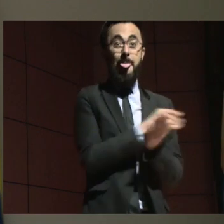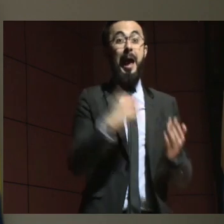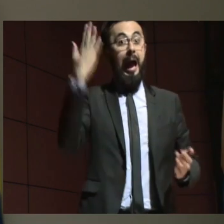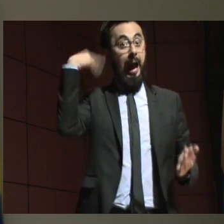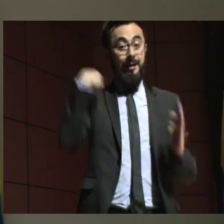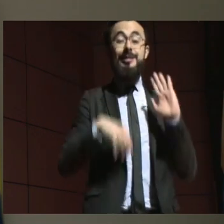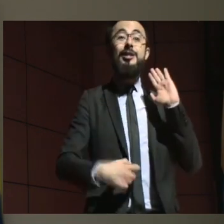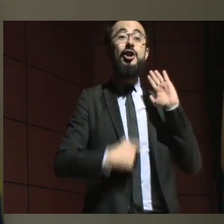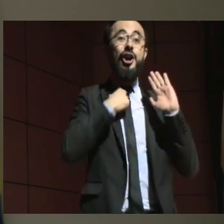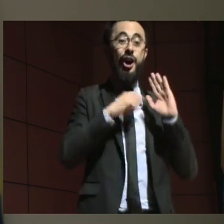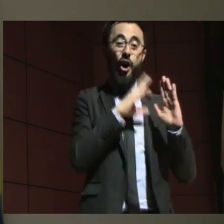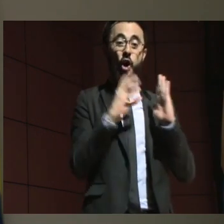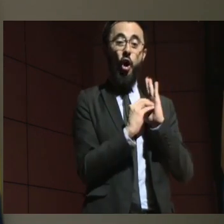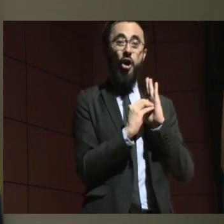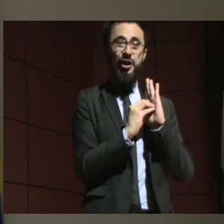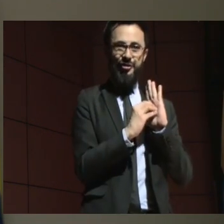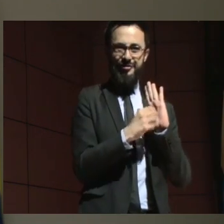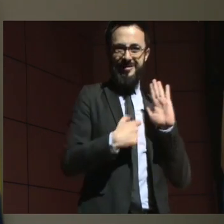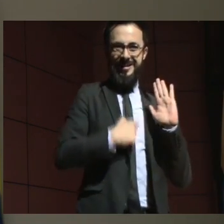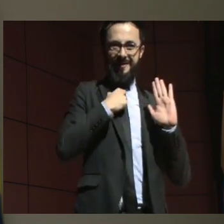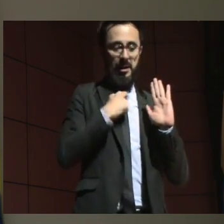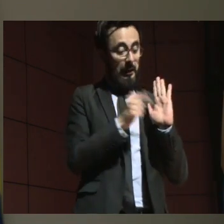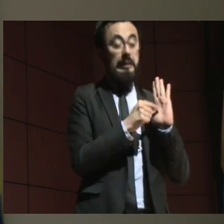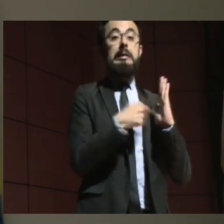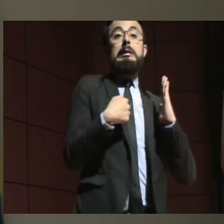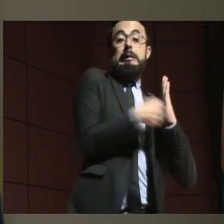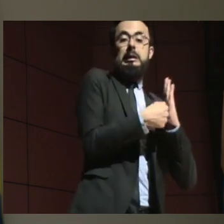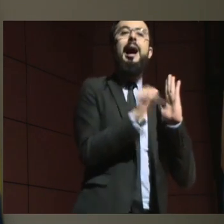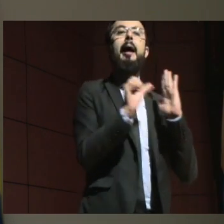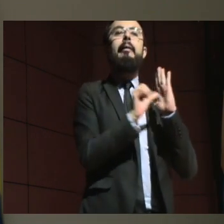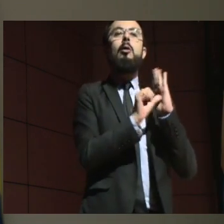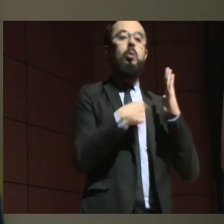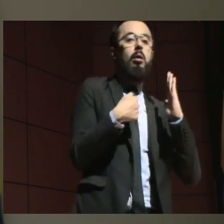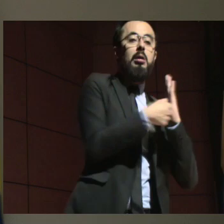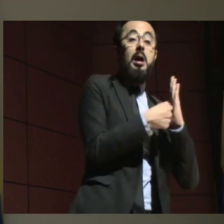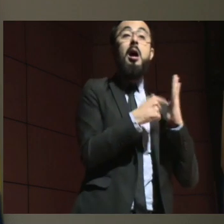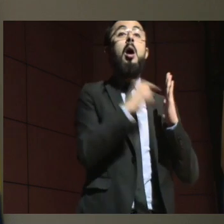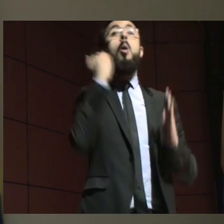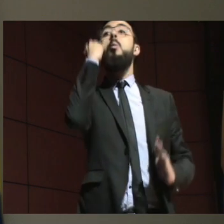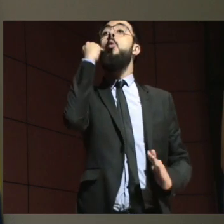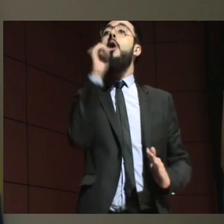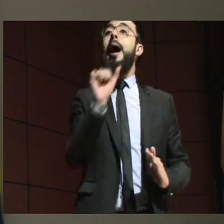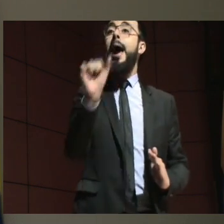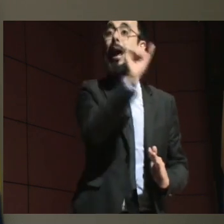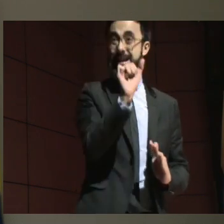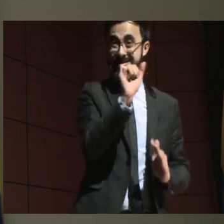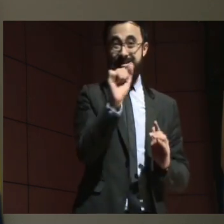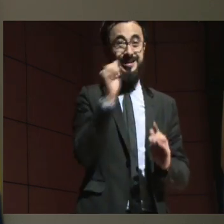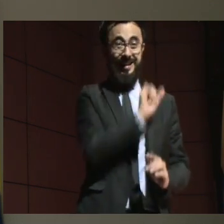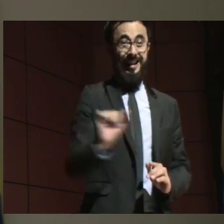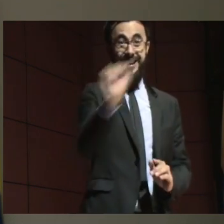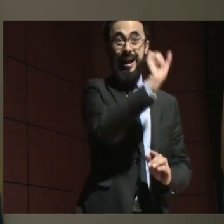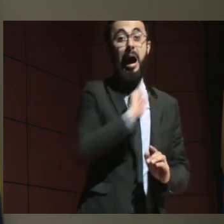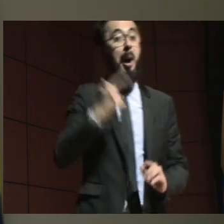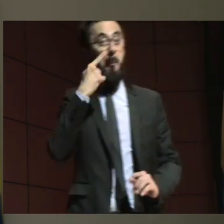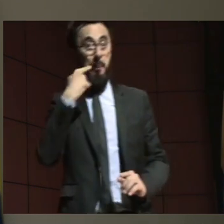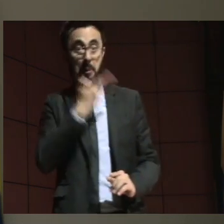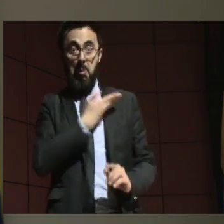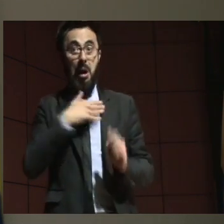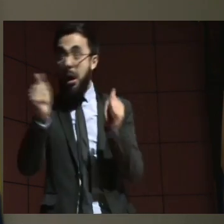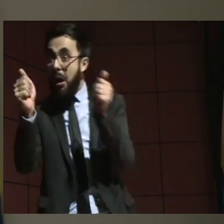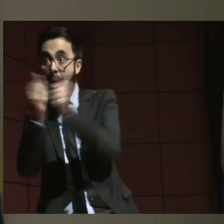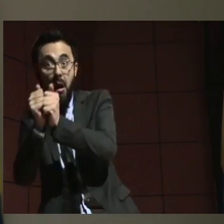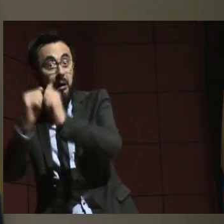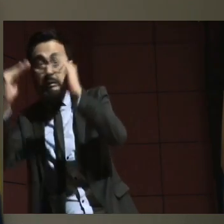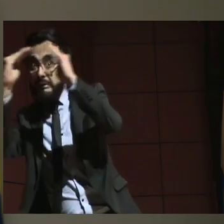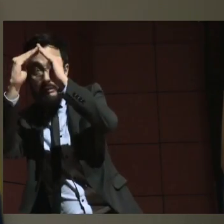no vivían con su padre o cuando no estaban casadas, les debía ser nombrado un curador para la administración de sus